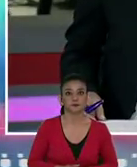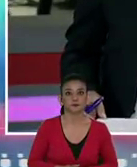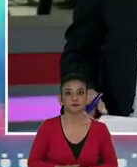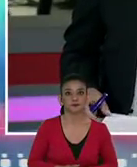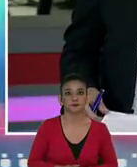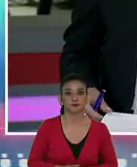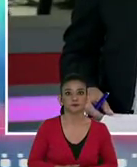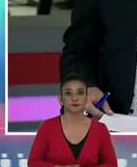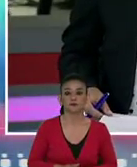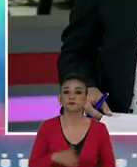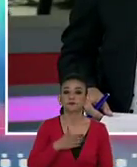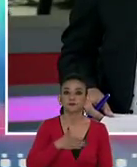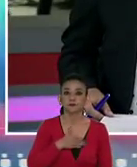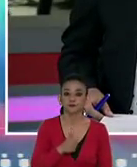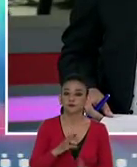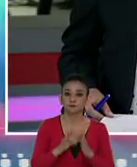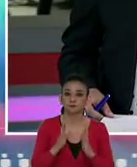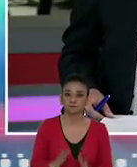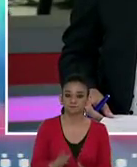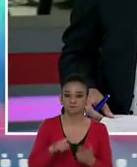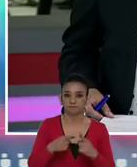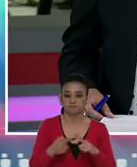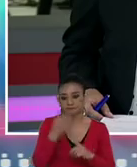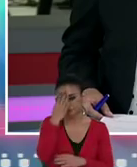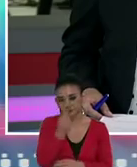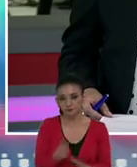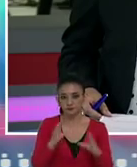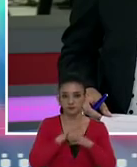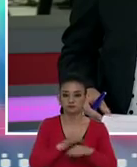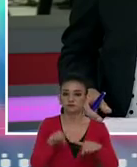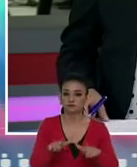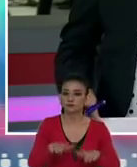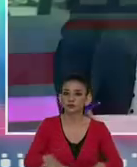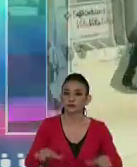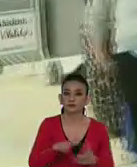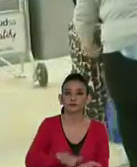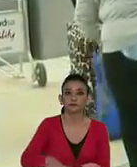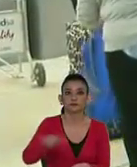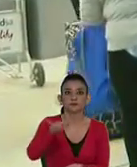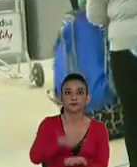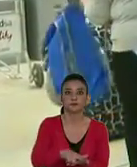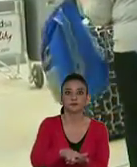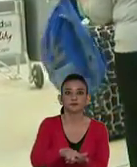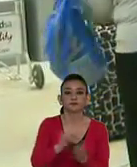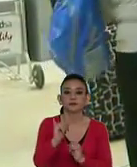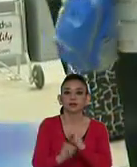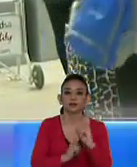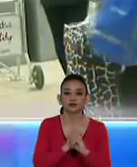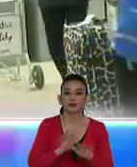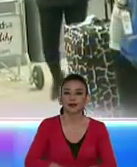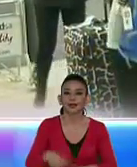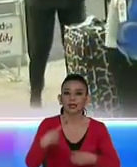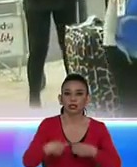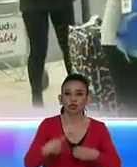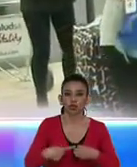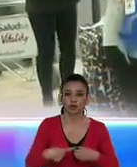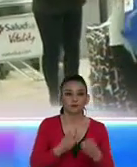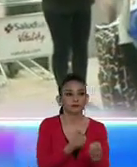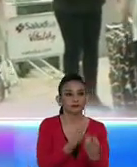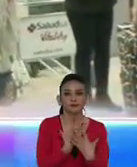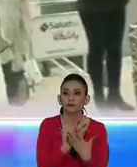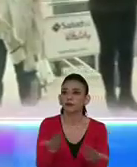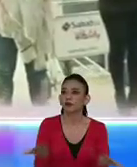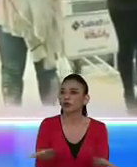¿Qué tal, María Fernanda? Amigos televidentes, muy buenas noches. Nos encontramos en el Aeropuerto Internacional Mariscal Sucre para conocer mayores detalles de cómo se